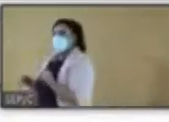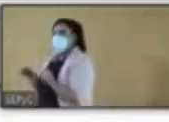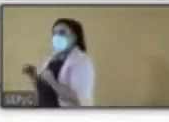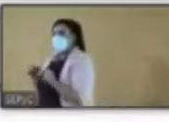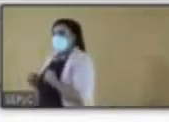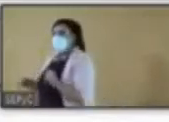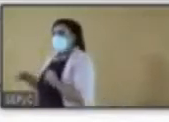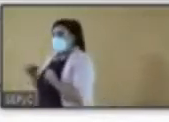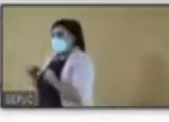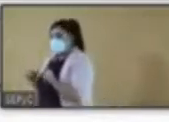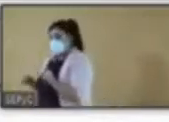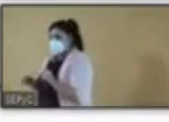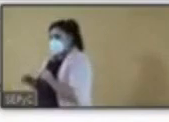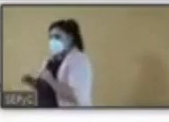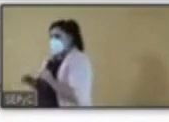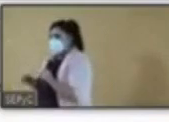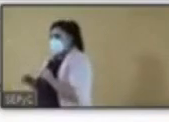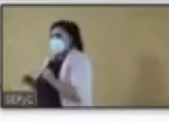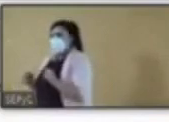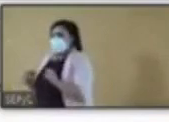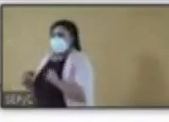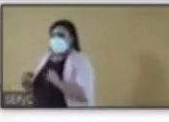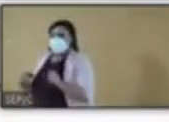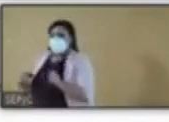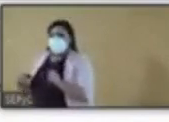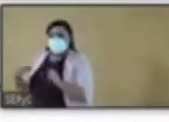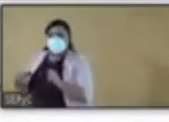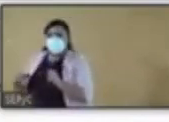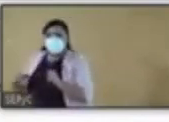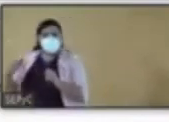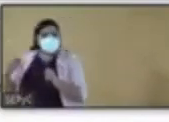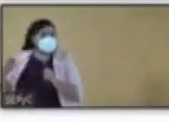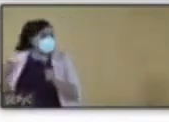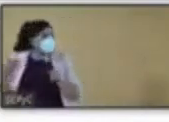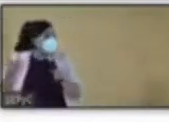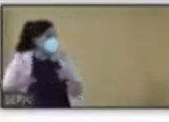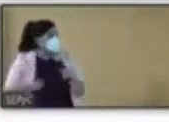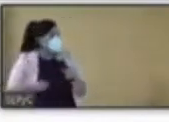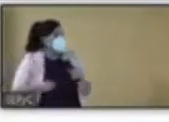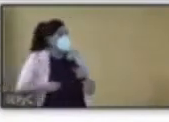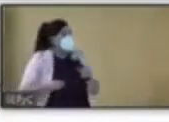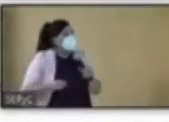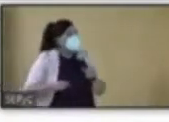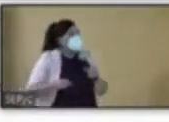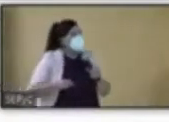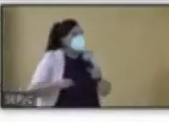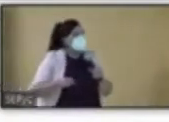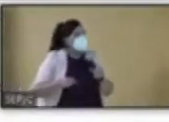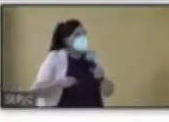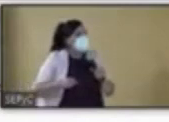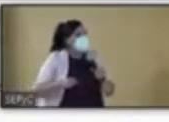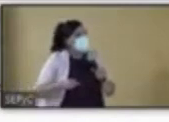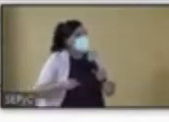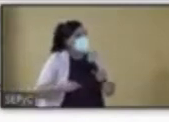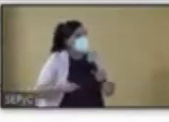nuestra información financiera o nuestra información bancaria para efectos de